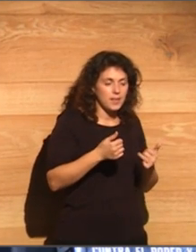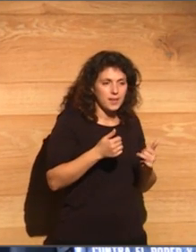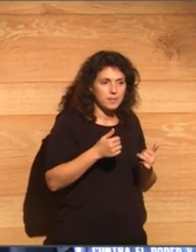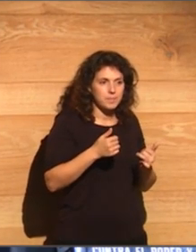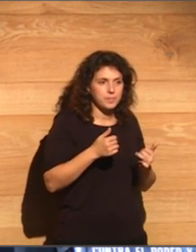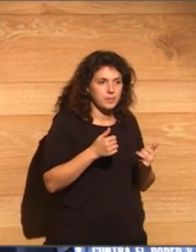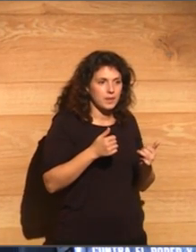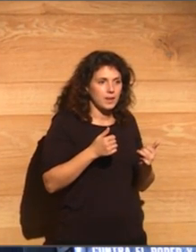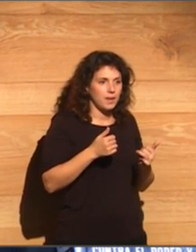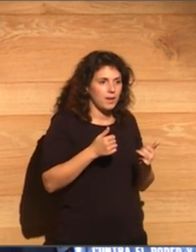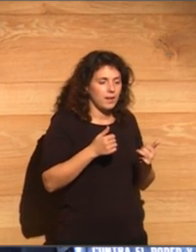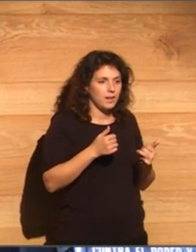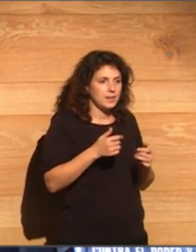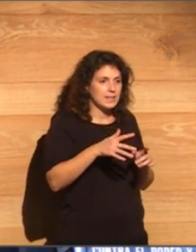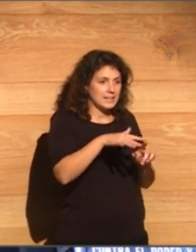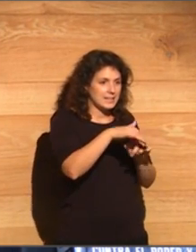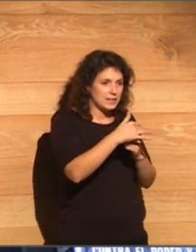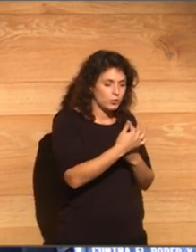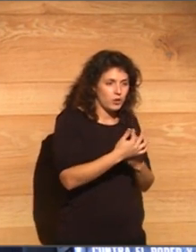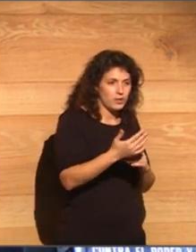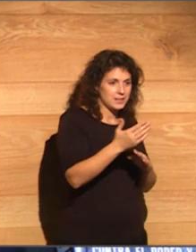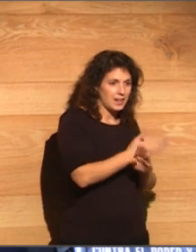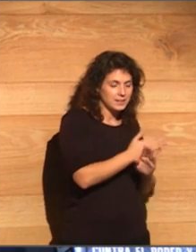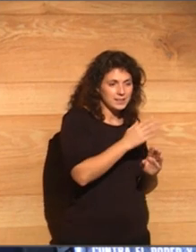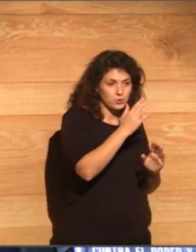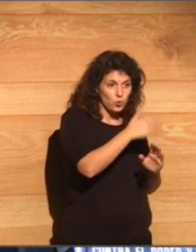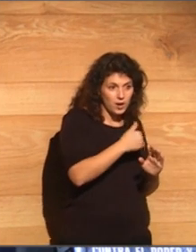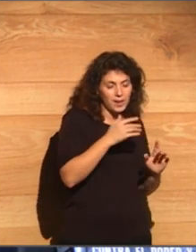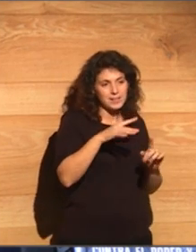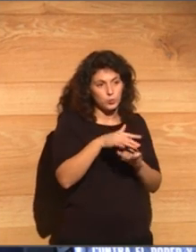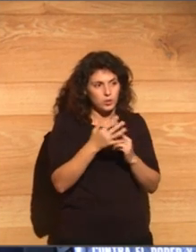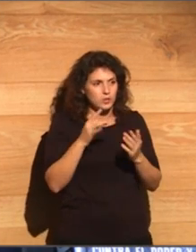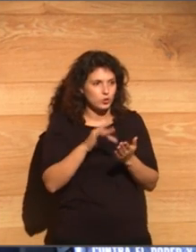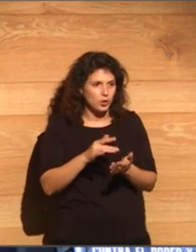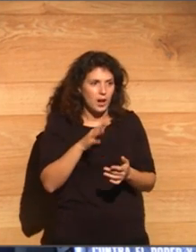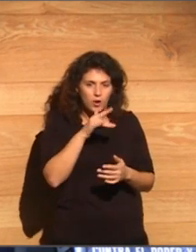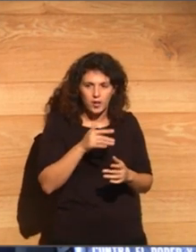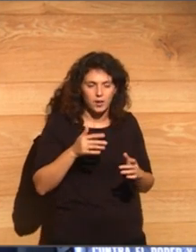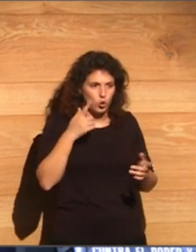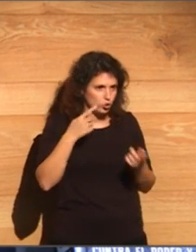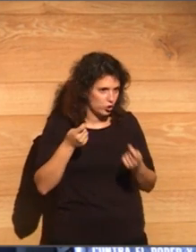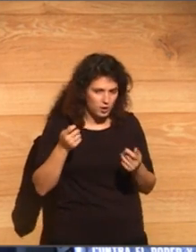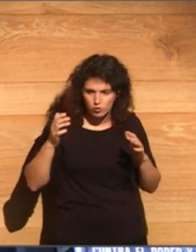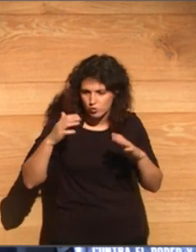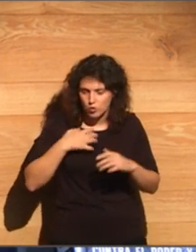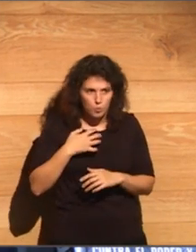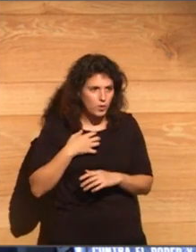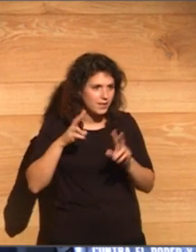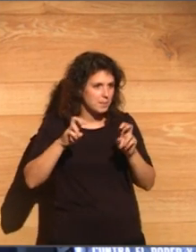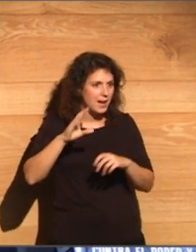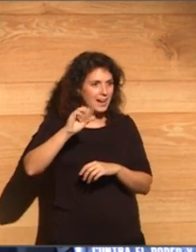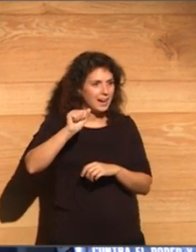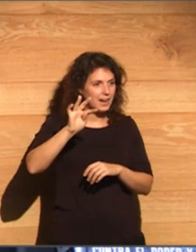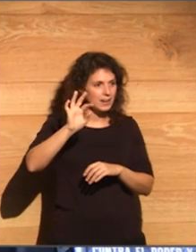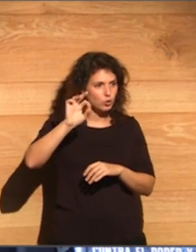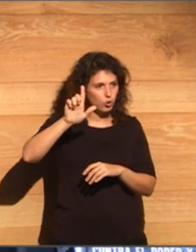rienda suelta que no se había desatado tanto antes y que ya no parará. Aquí está incontrolable ya con el tema de la escatología. Ya es,